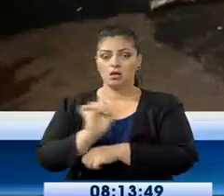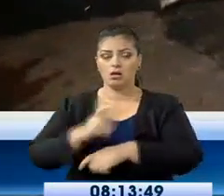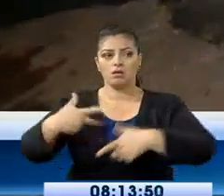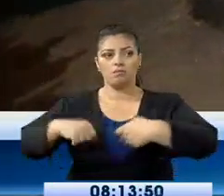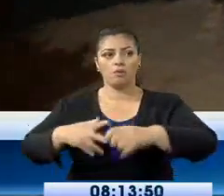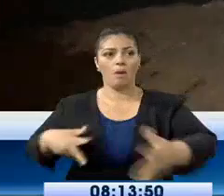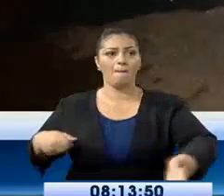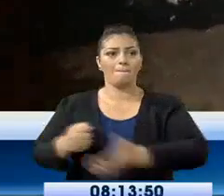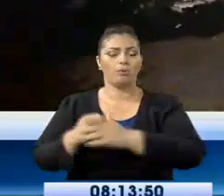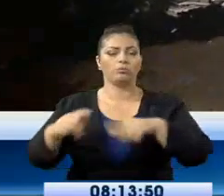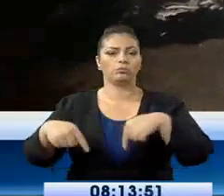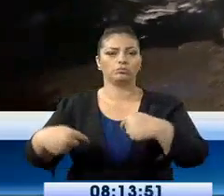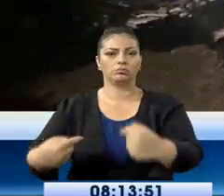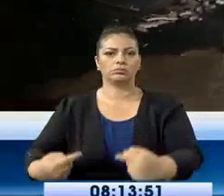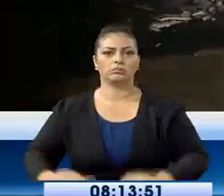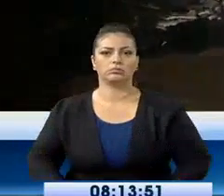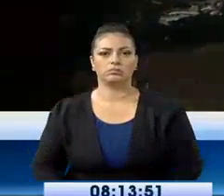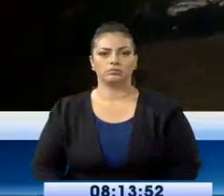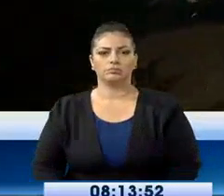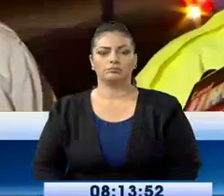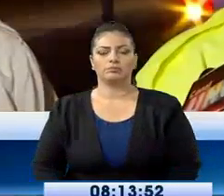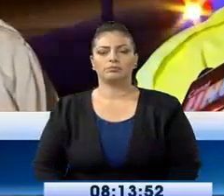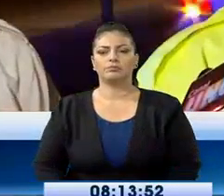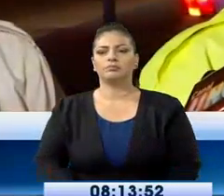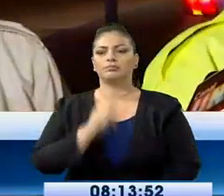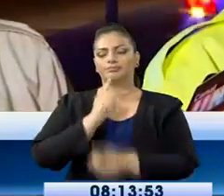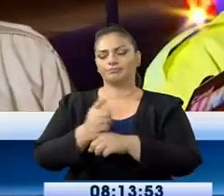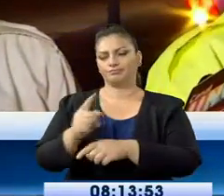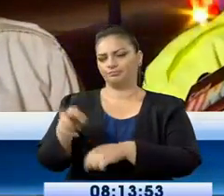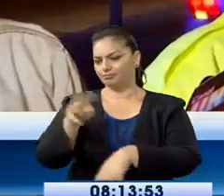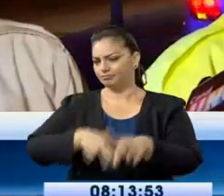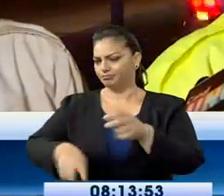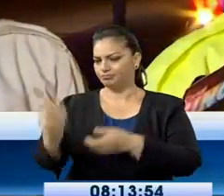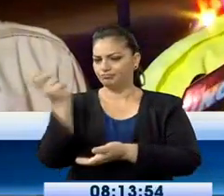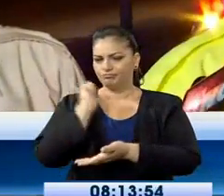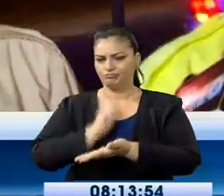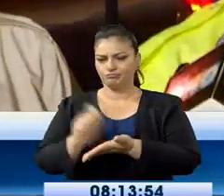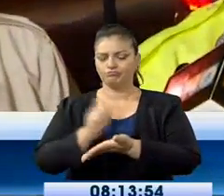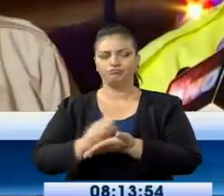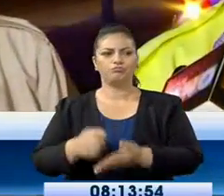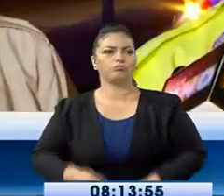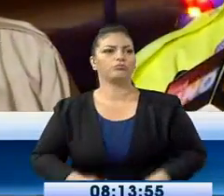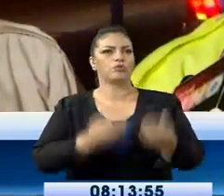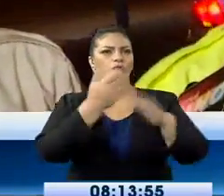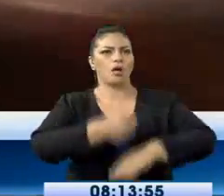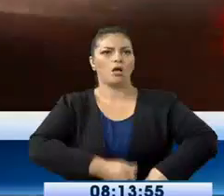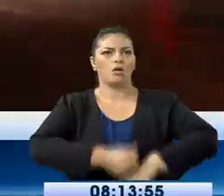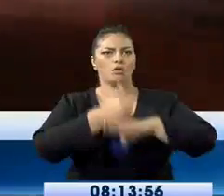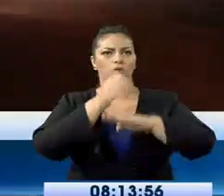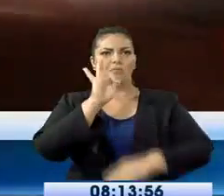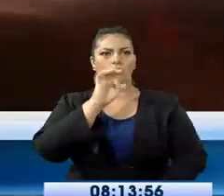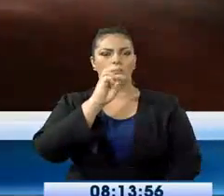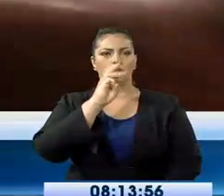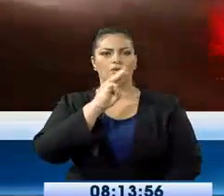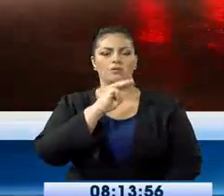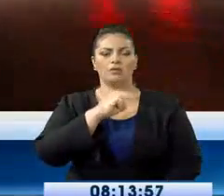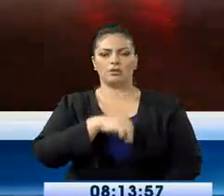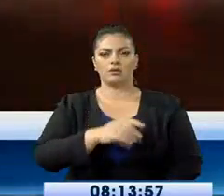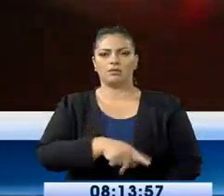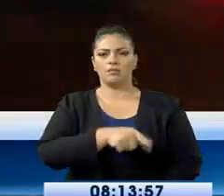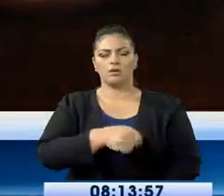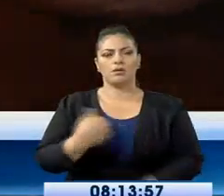lugar. Entonces se hace un informe para que verifique eso ya, la parte de planificación de la ATM. Cifras